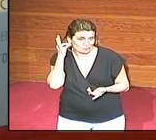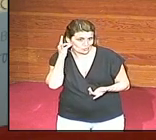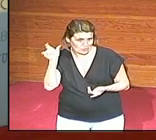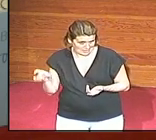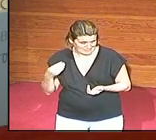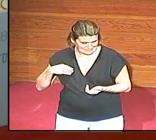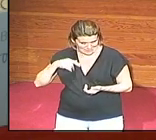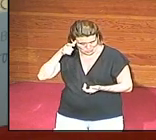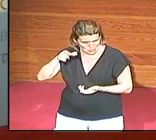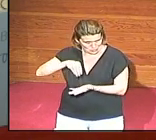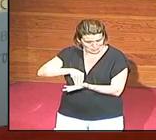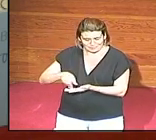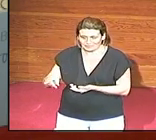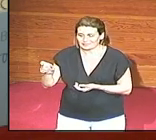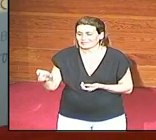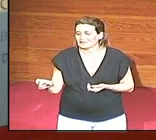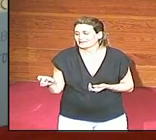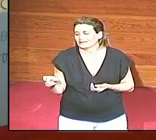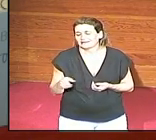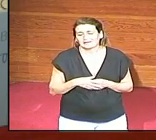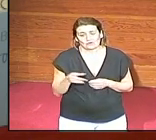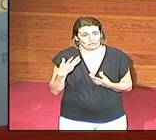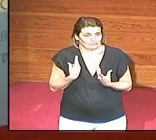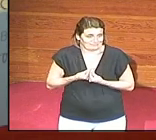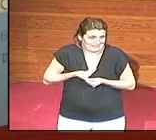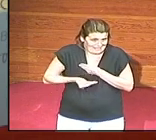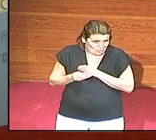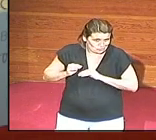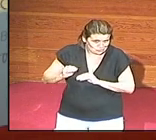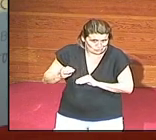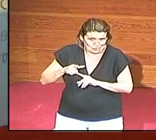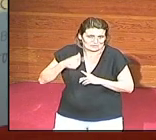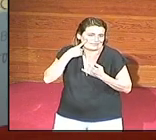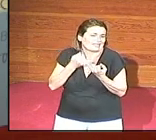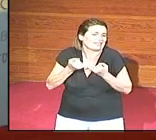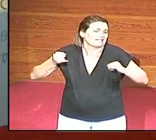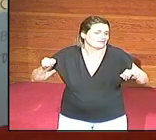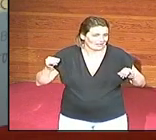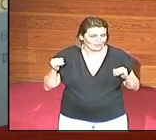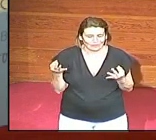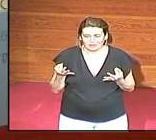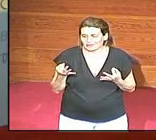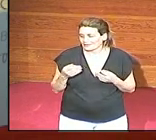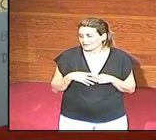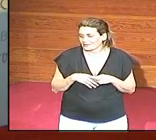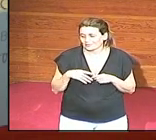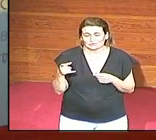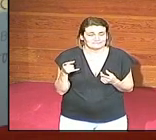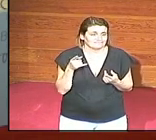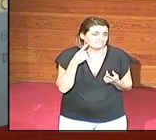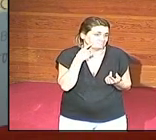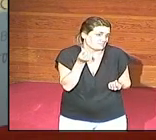Donbass en su habitacioncita con su crío, celebrando, pues supongo que una no muy alegre Navidad.